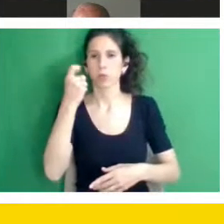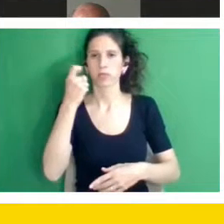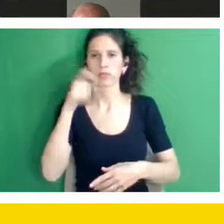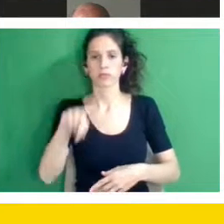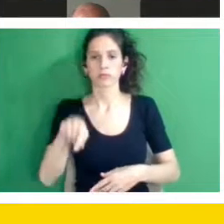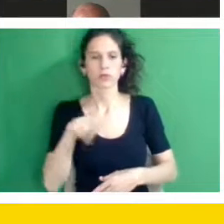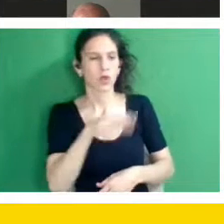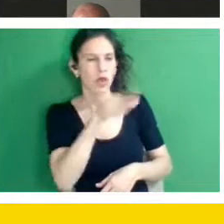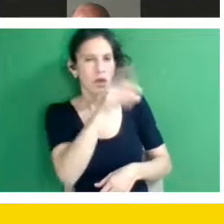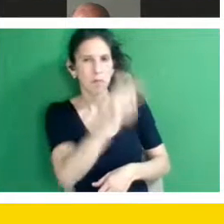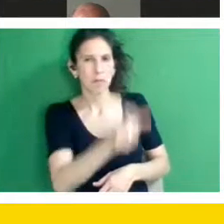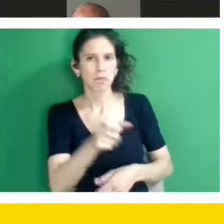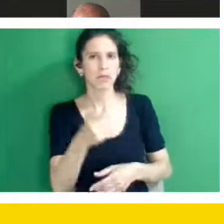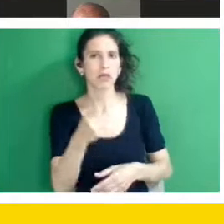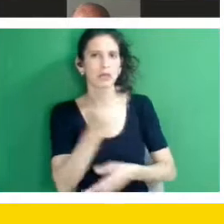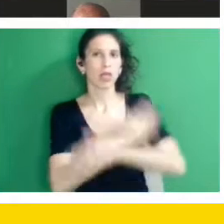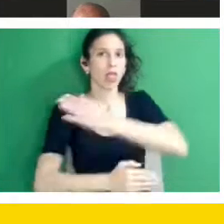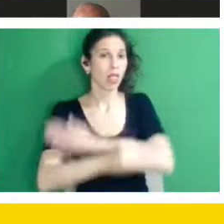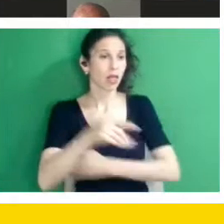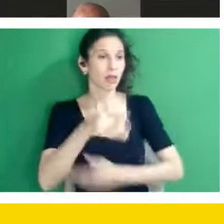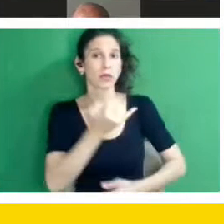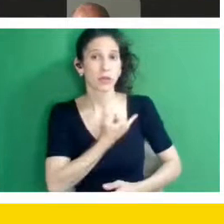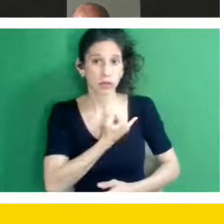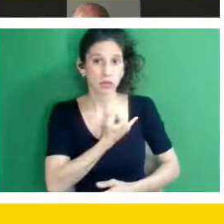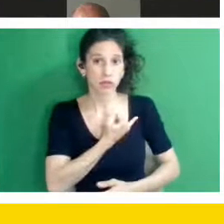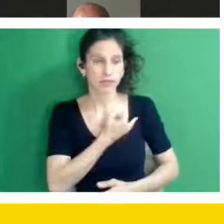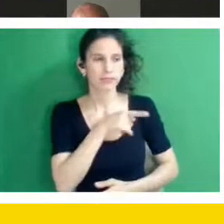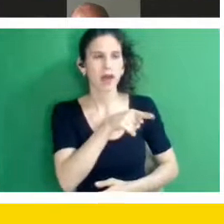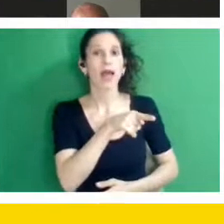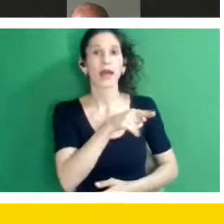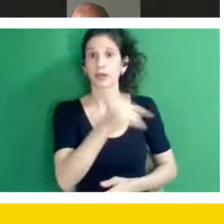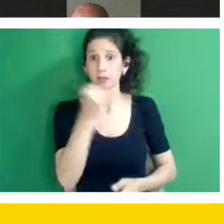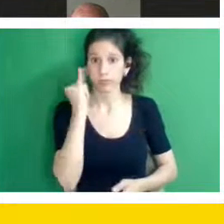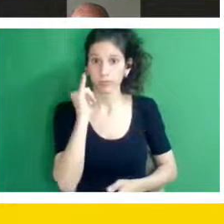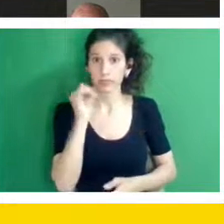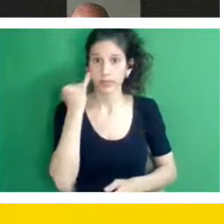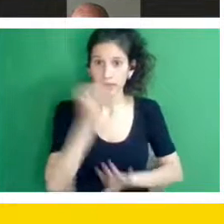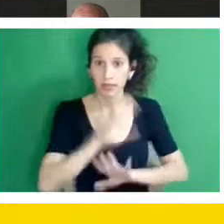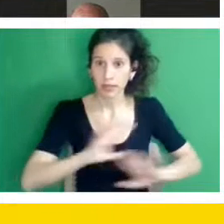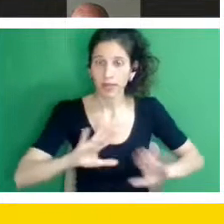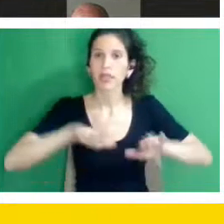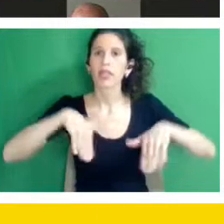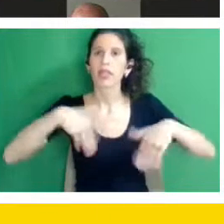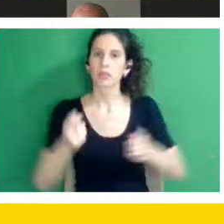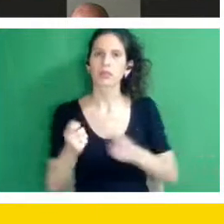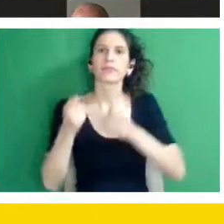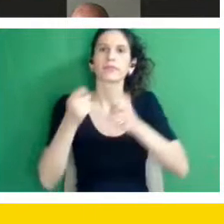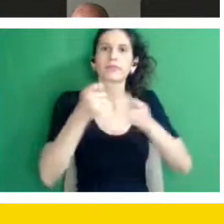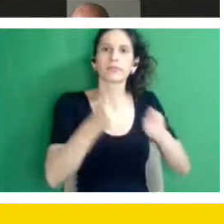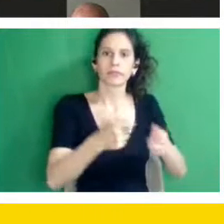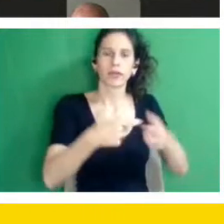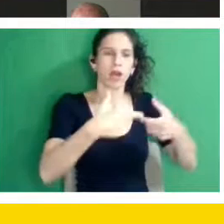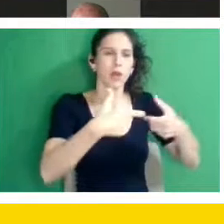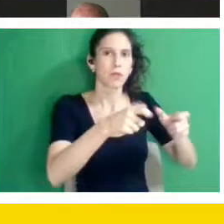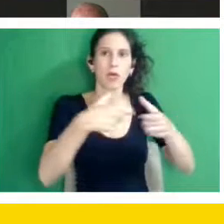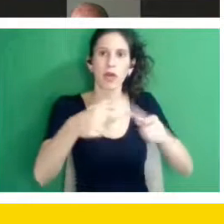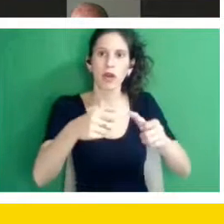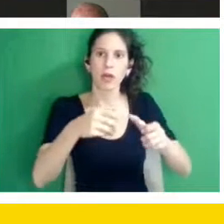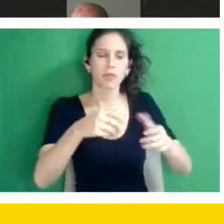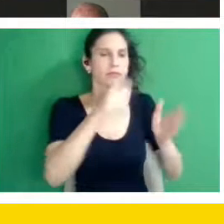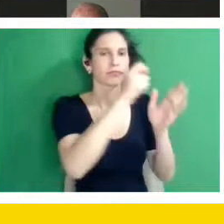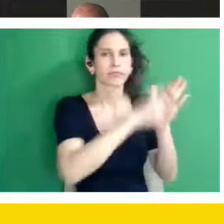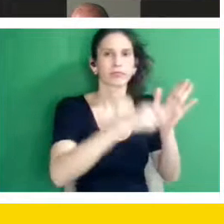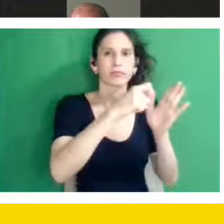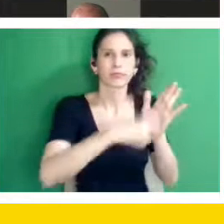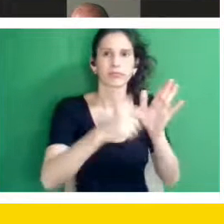acerquen a inscribirlas a todos estos sistemas que he mencionado, en vez de esperar que las personas con discapacidad, con todas las dificultades